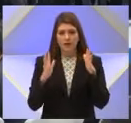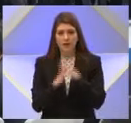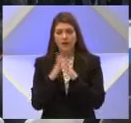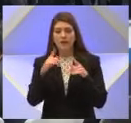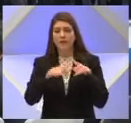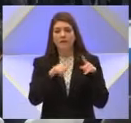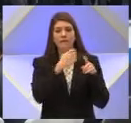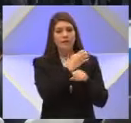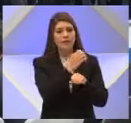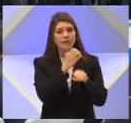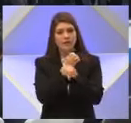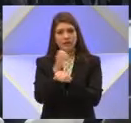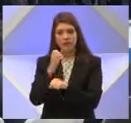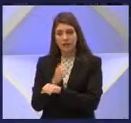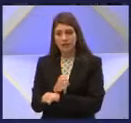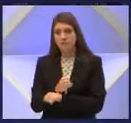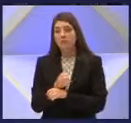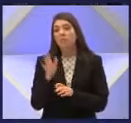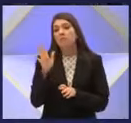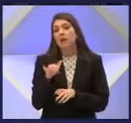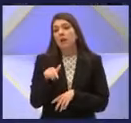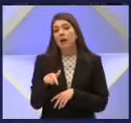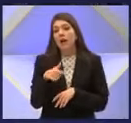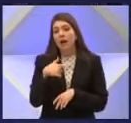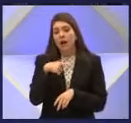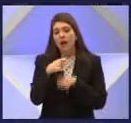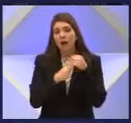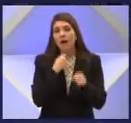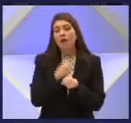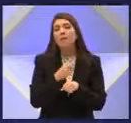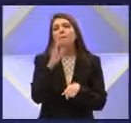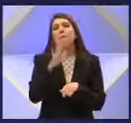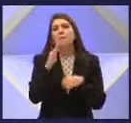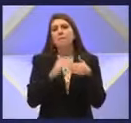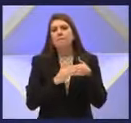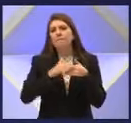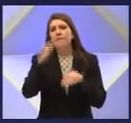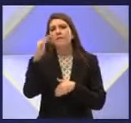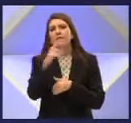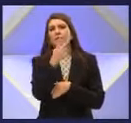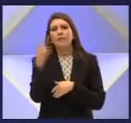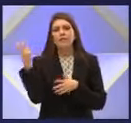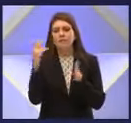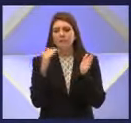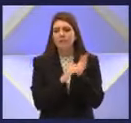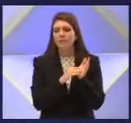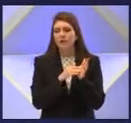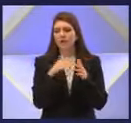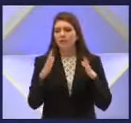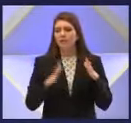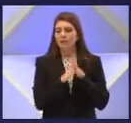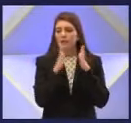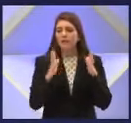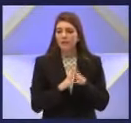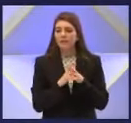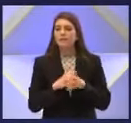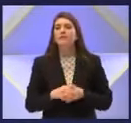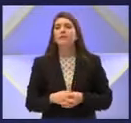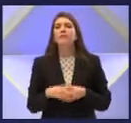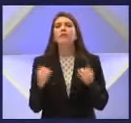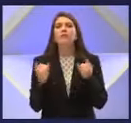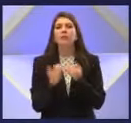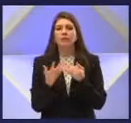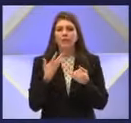hoy este año vamos a reunir seguramente más de 200.000 participantes en todos los eventos también tenemos astronautas